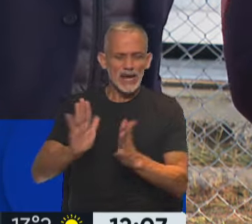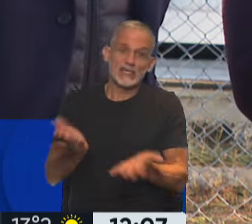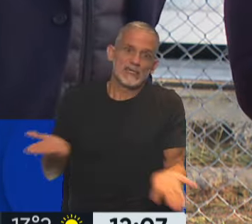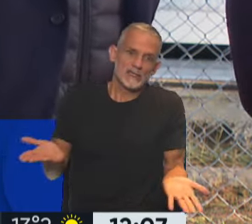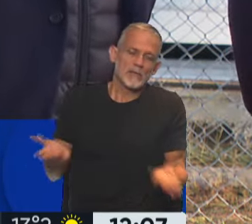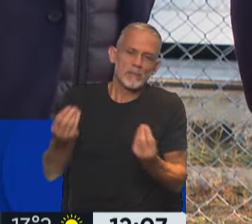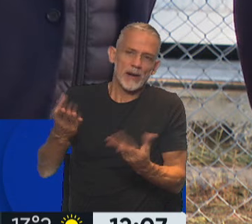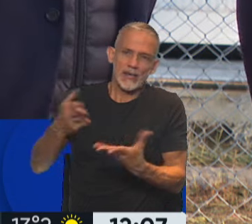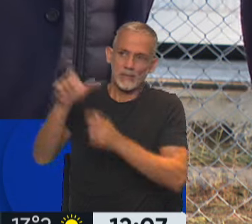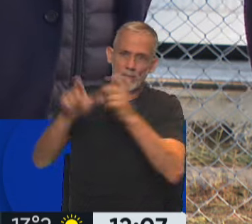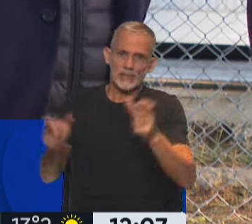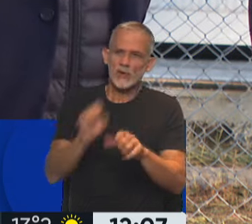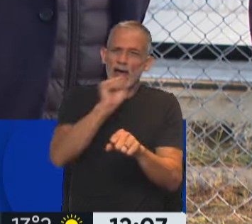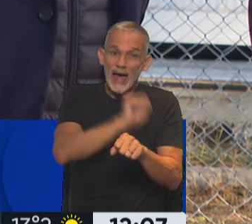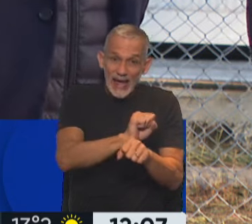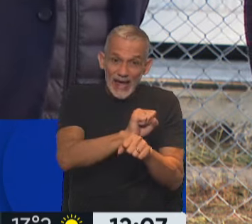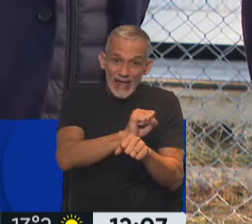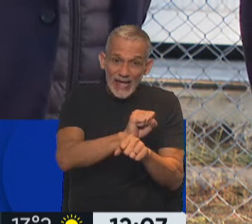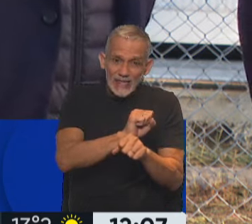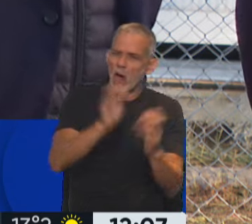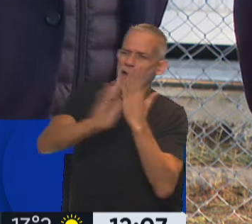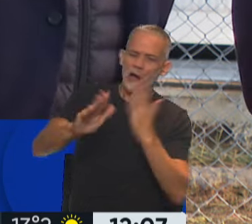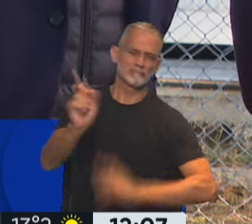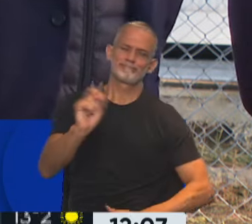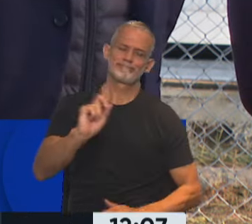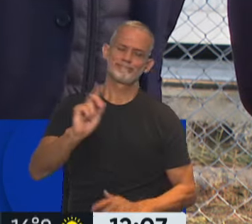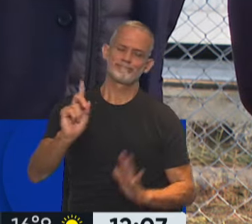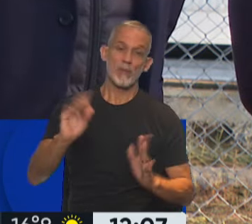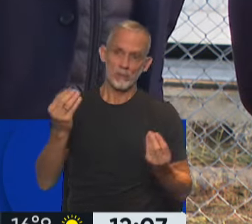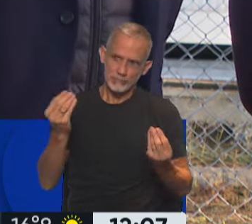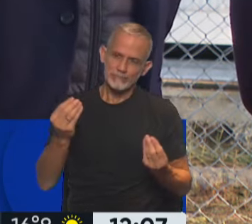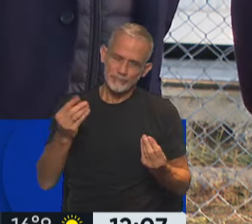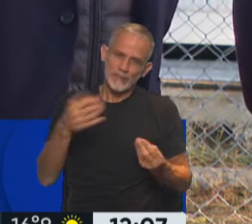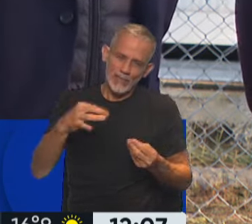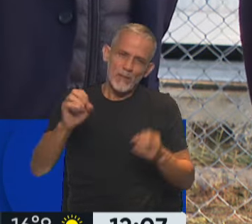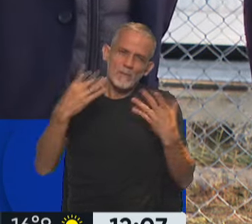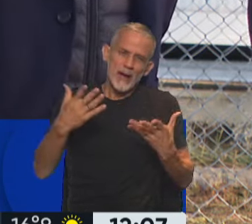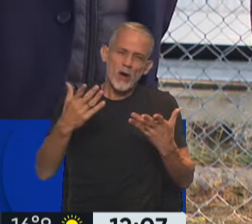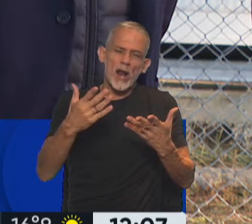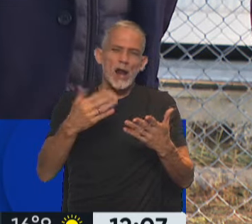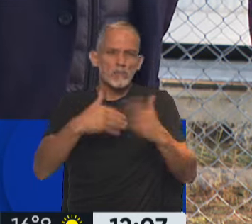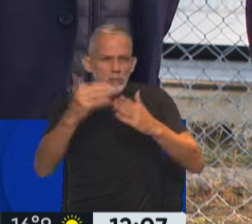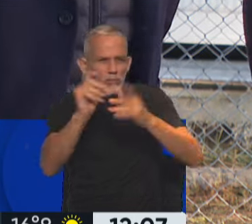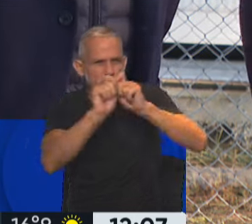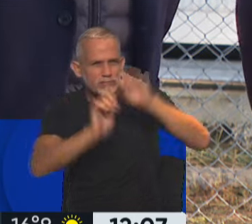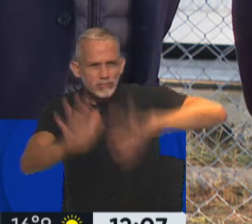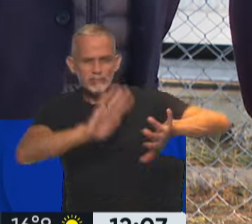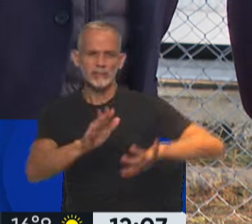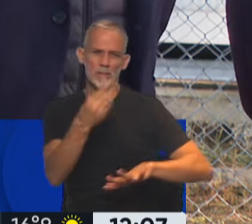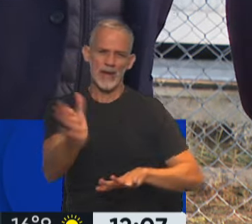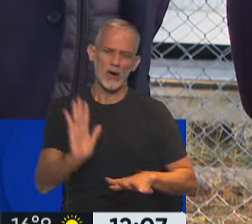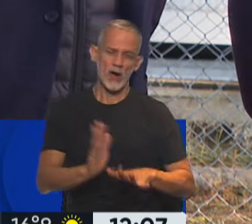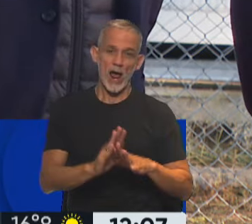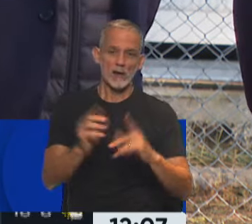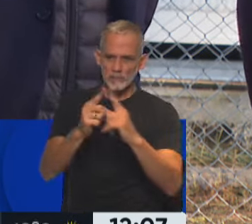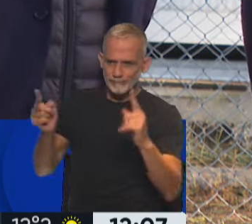de que aquellos que están detenidos no puedan profugarse. De nuevo, para eso tenemos que mejorar condiciones físicas, tenemos que mejorar